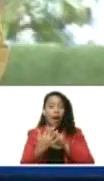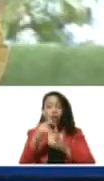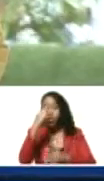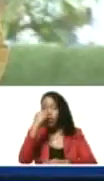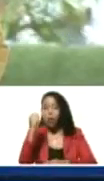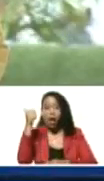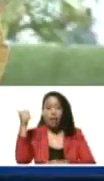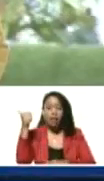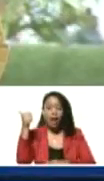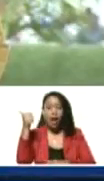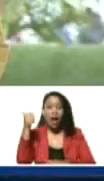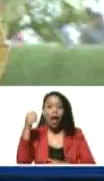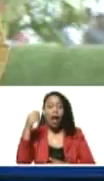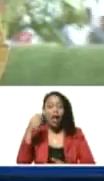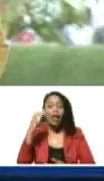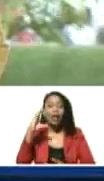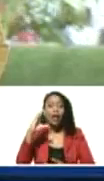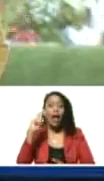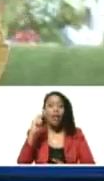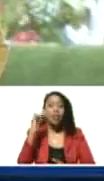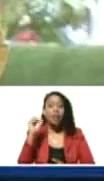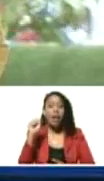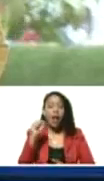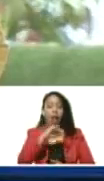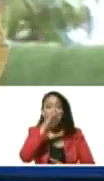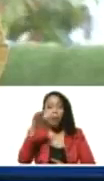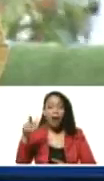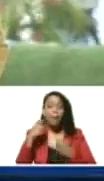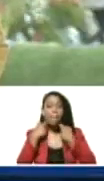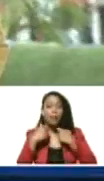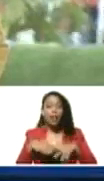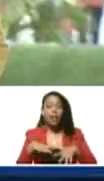allá en Catialamar, con la pérdida de vida de una